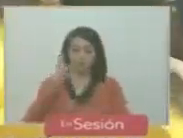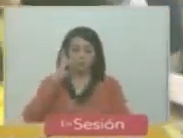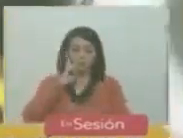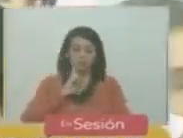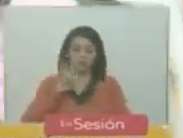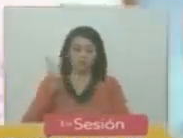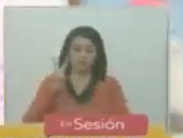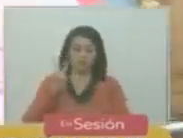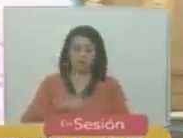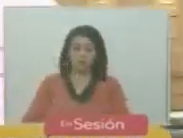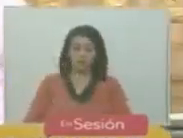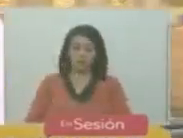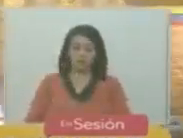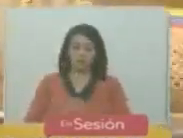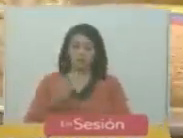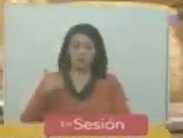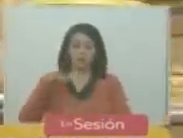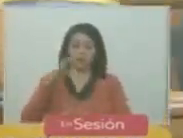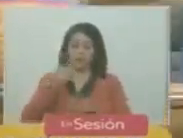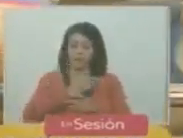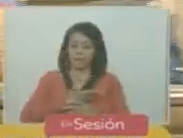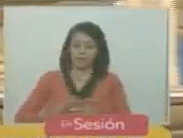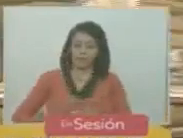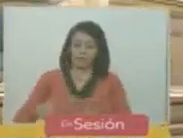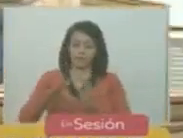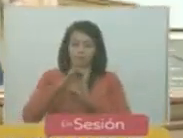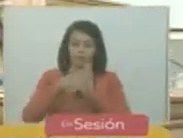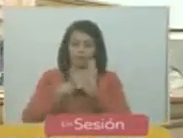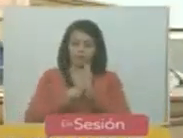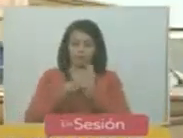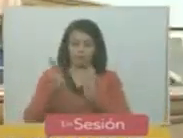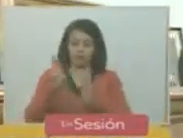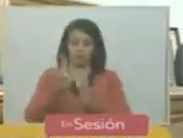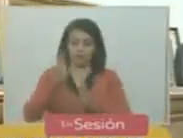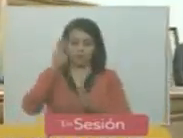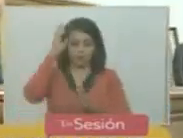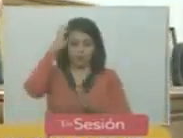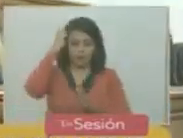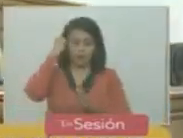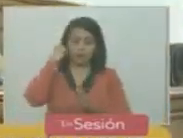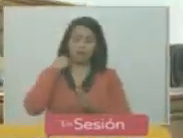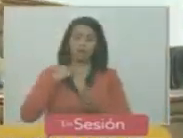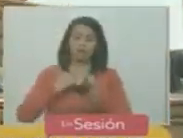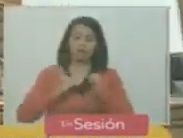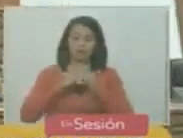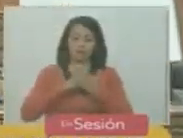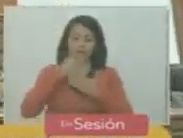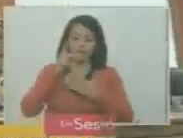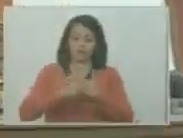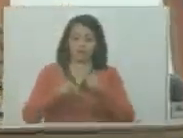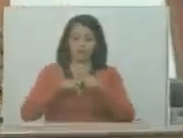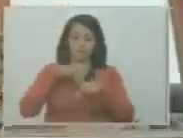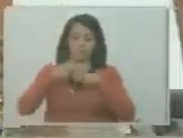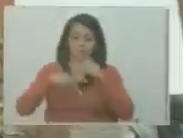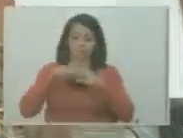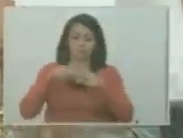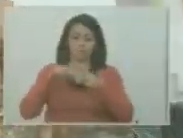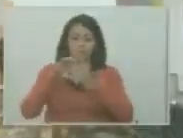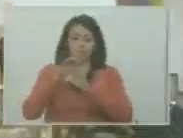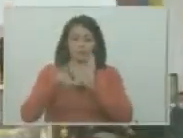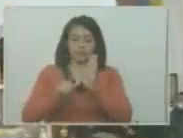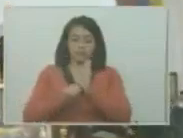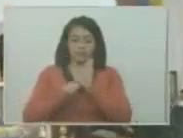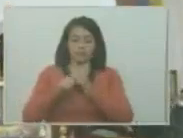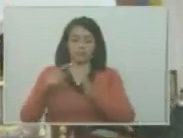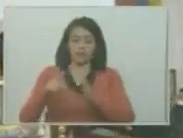Bolivariana de Venezuela, que siendo presidente constitucional de la República, dio inicio a un plan de tal proceso constituyente